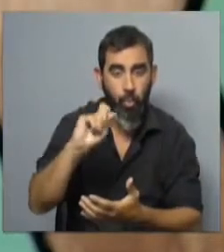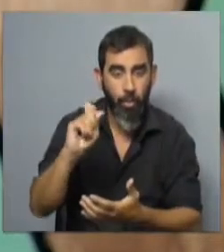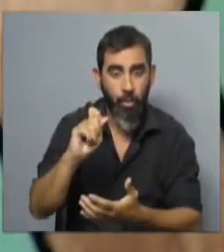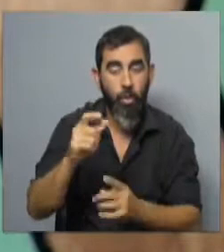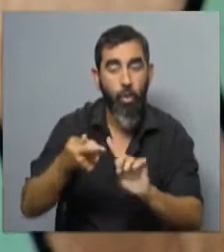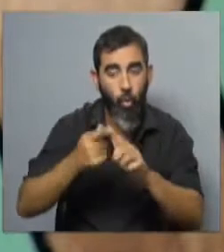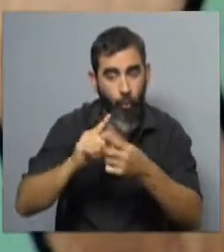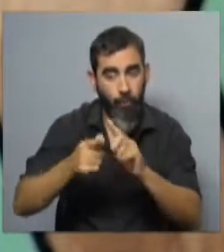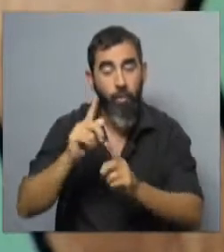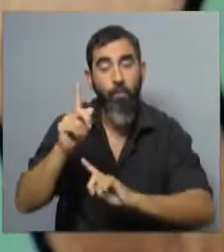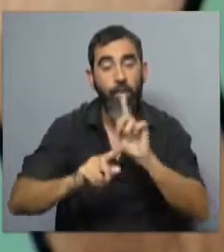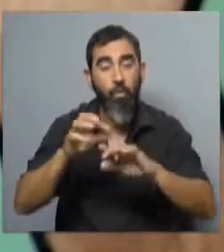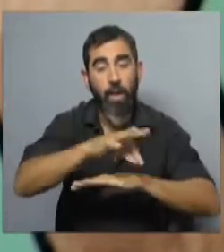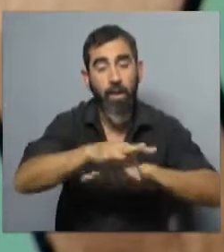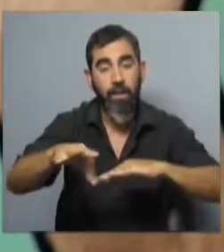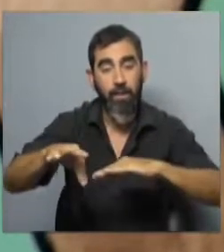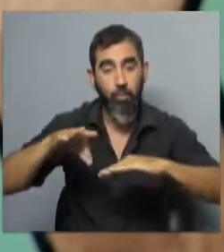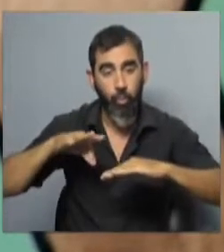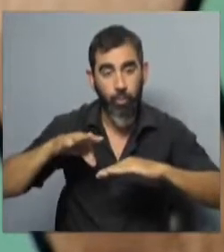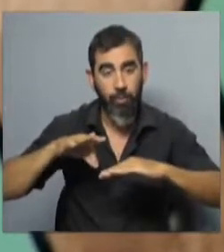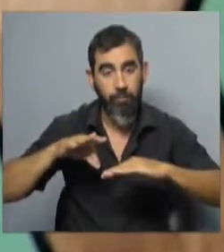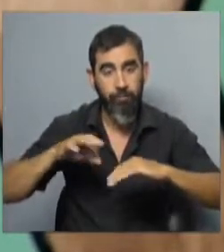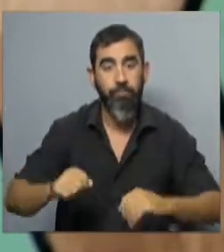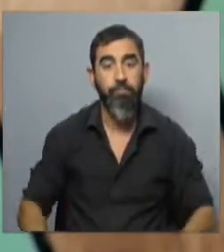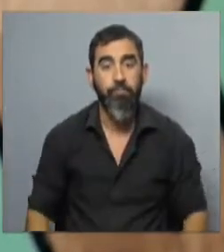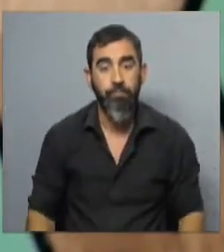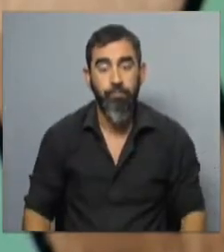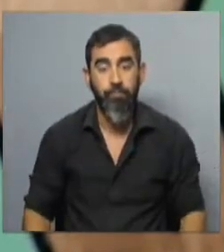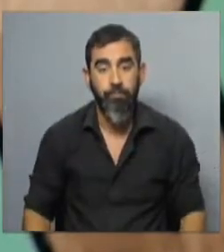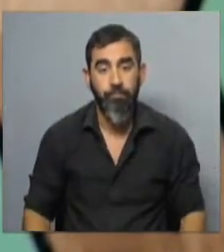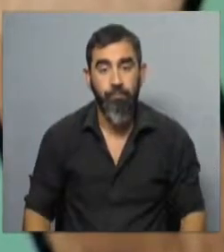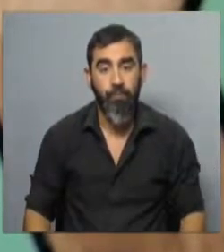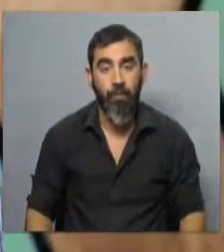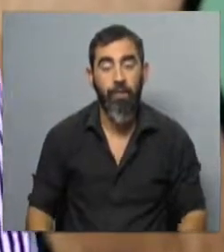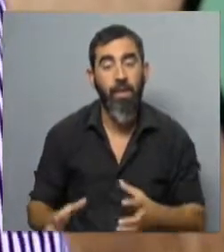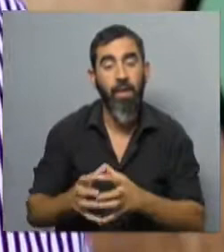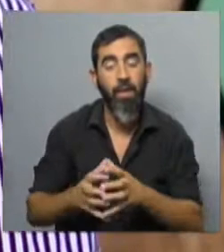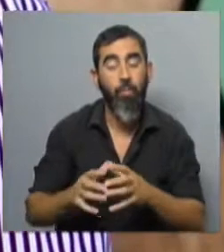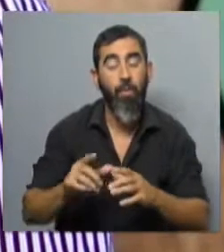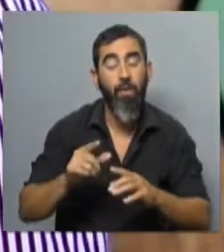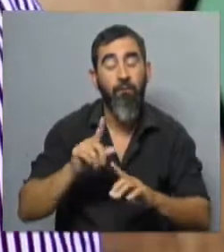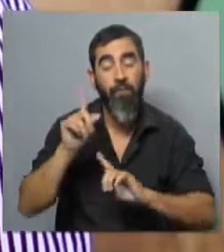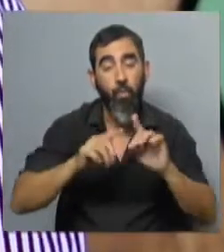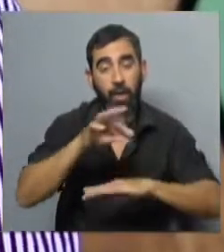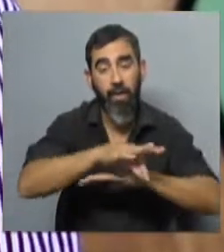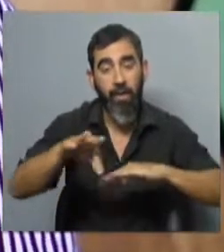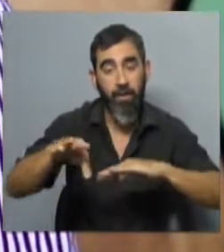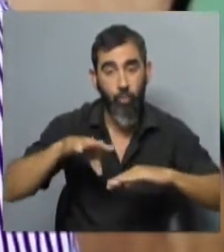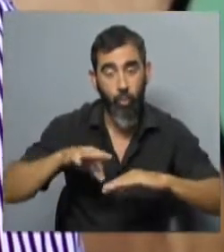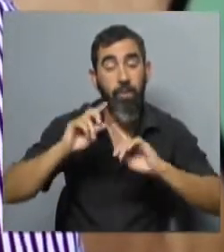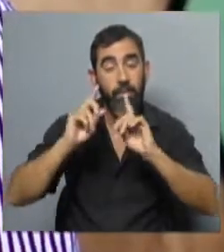un convenio con la Facultad de Arquitectura, con Usinas, con el equipo de Usinas de Facultad de Arquitectura, también